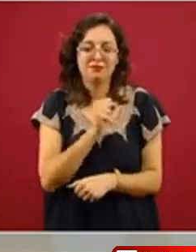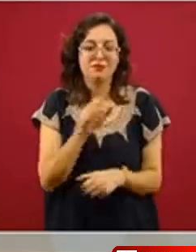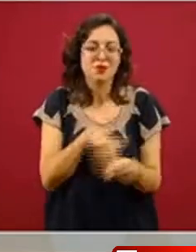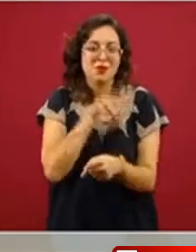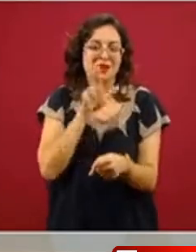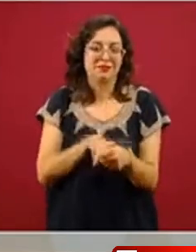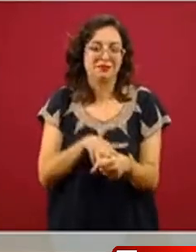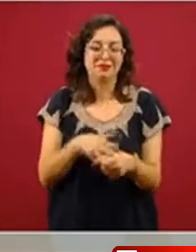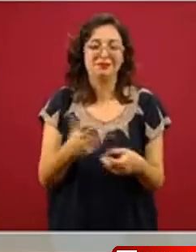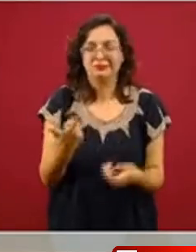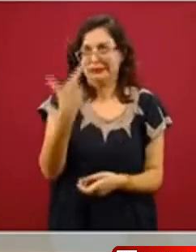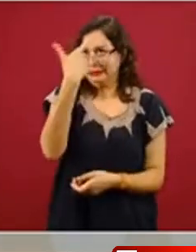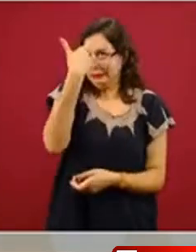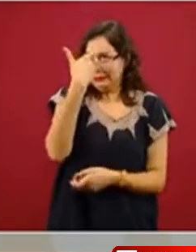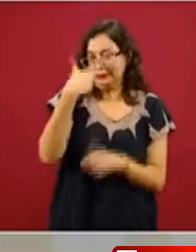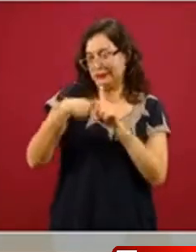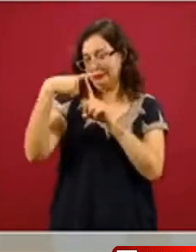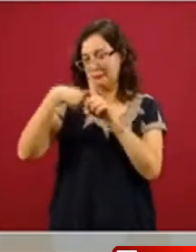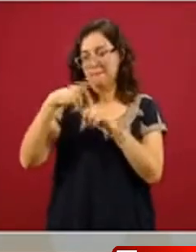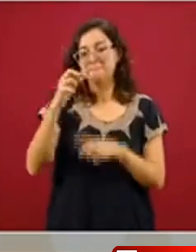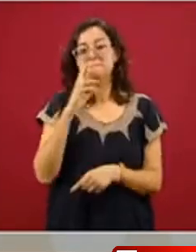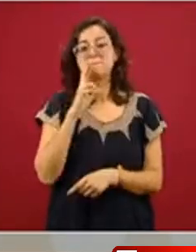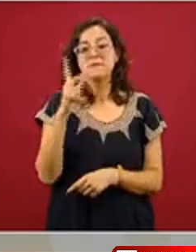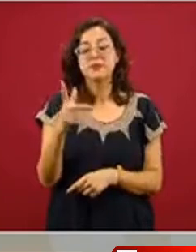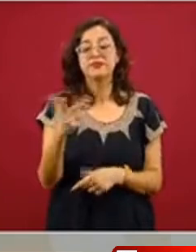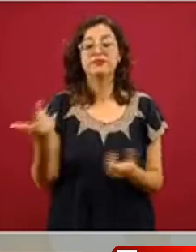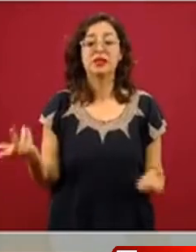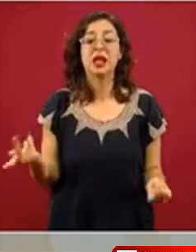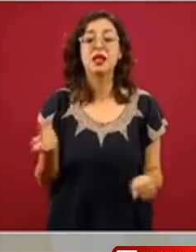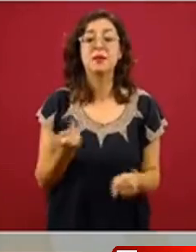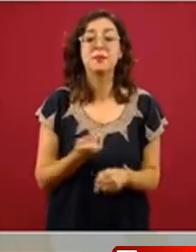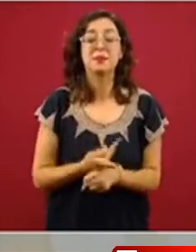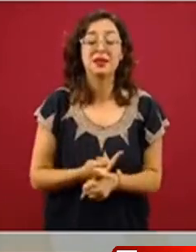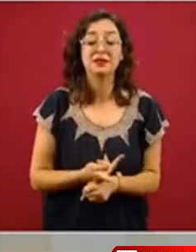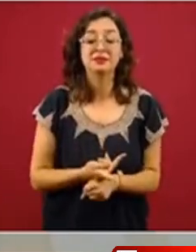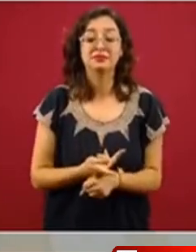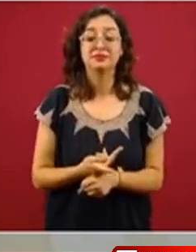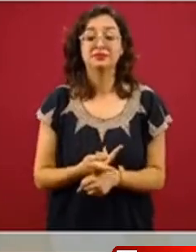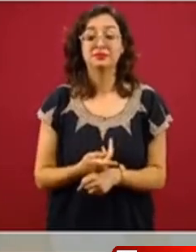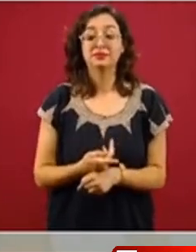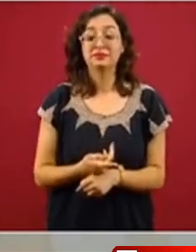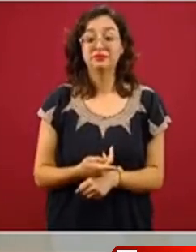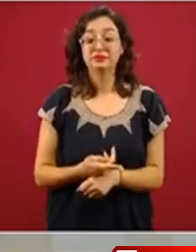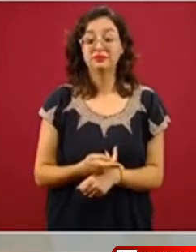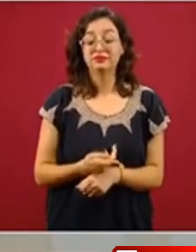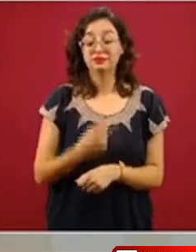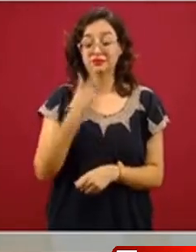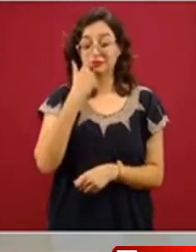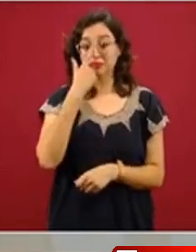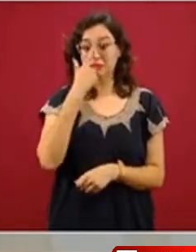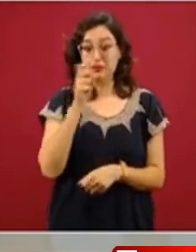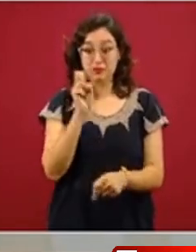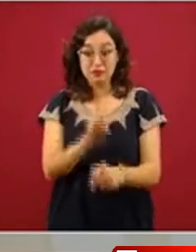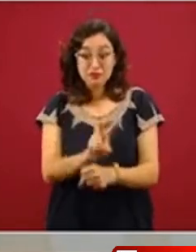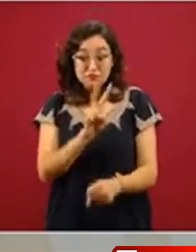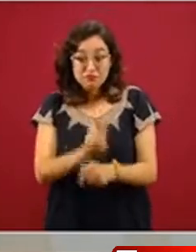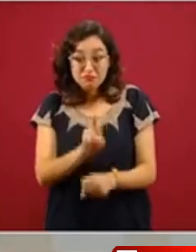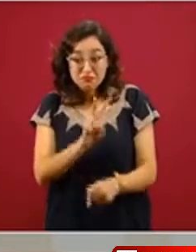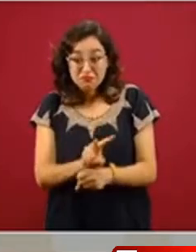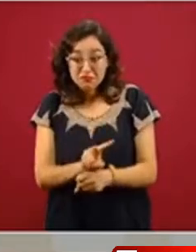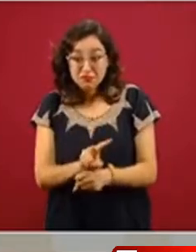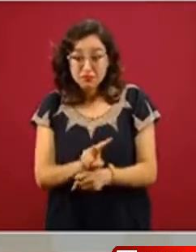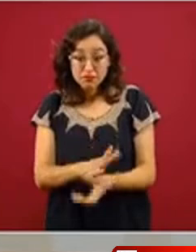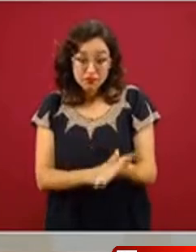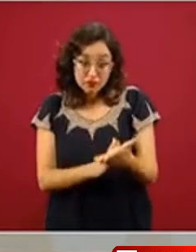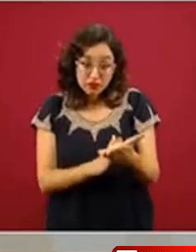Entonces, la limitación consiste en que conforme se utiliza como un medio para vigilar que no